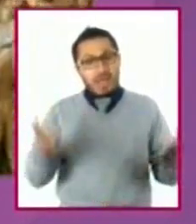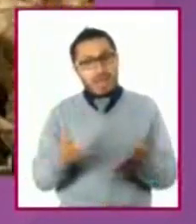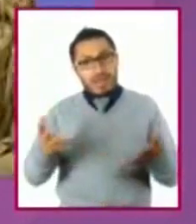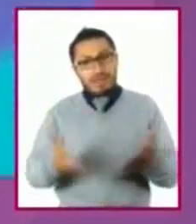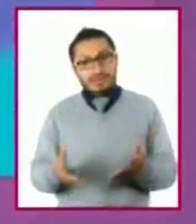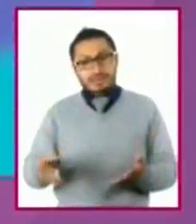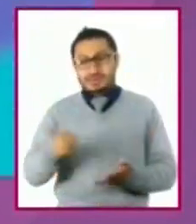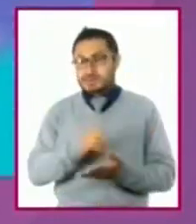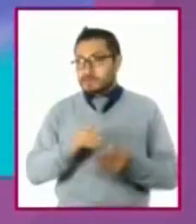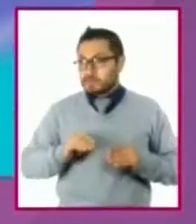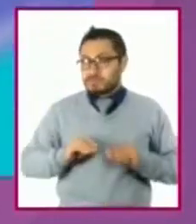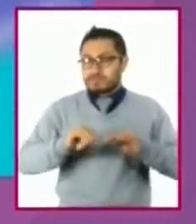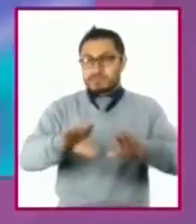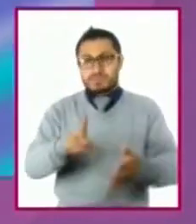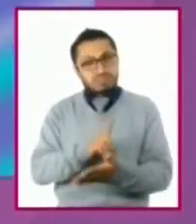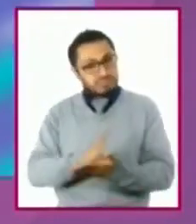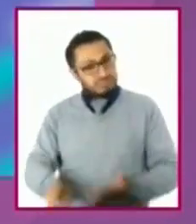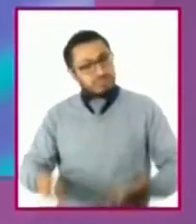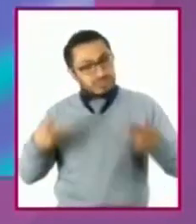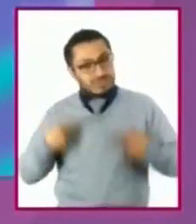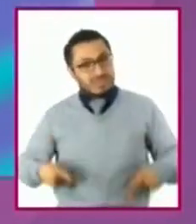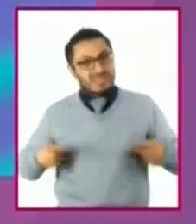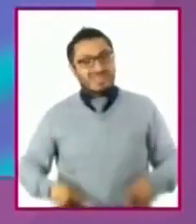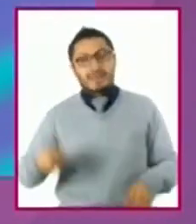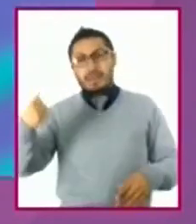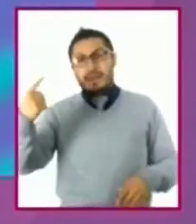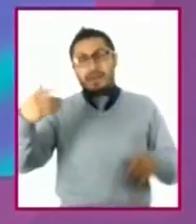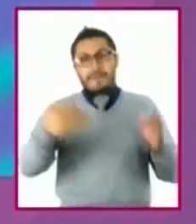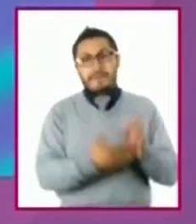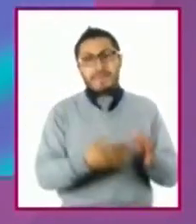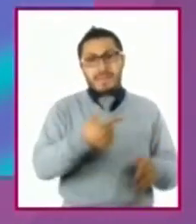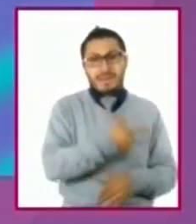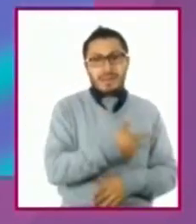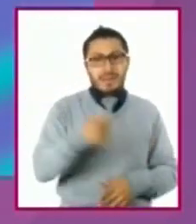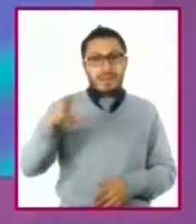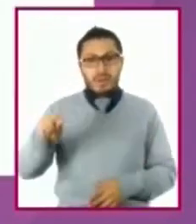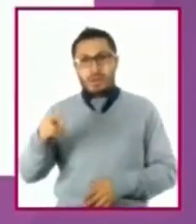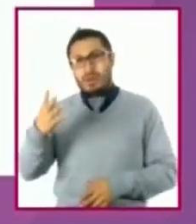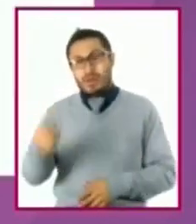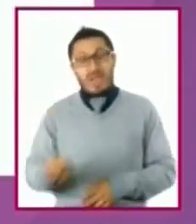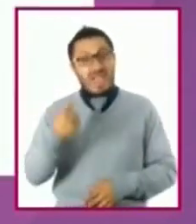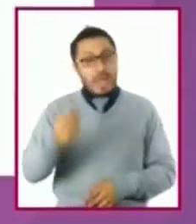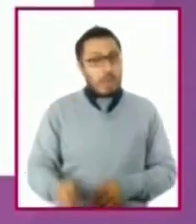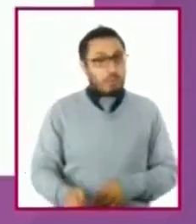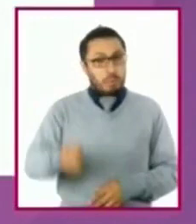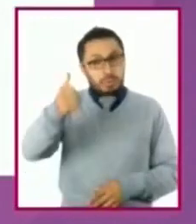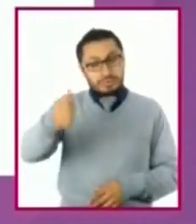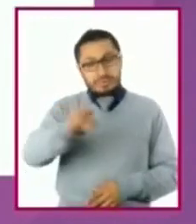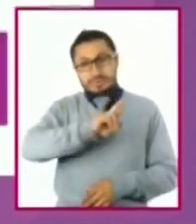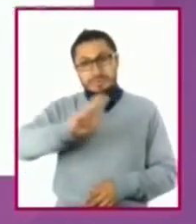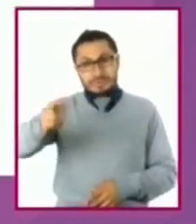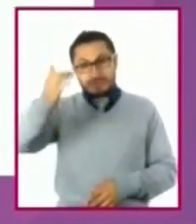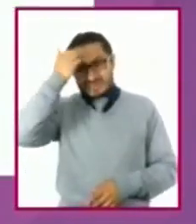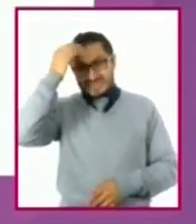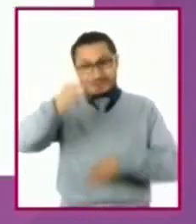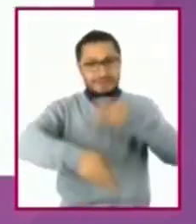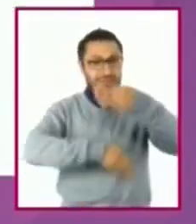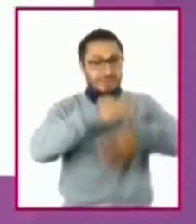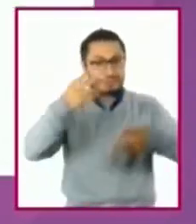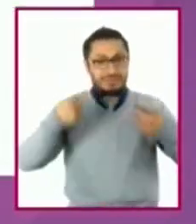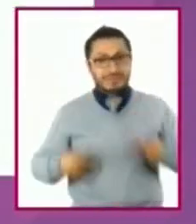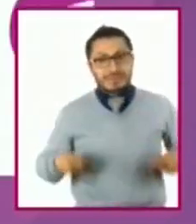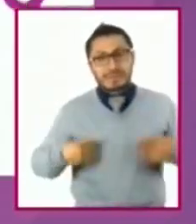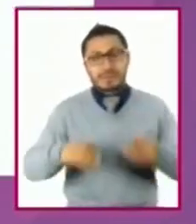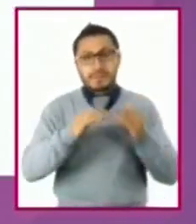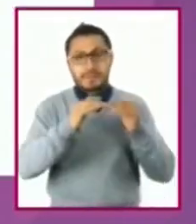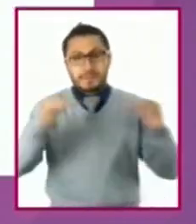del Ciudadano en 1789. Esta declaración por primera vez reconoce la igualdad de todos los ciudadanos